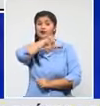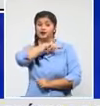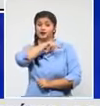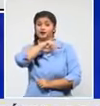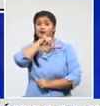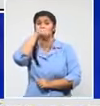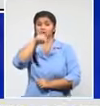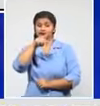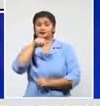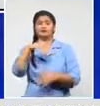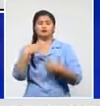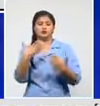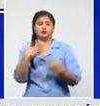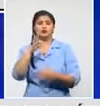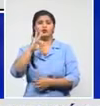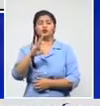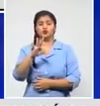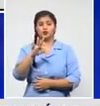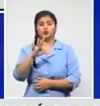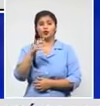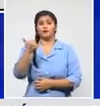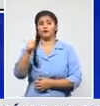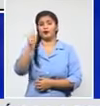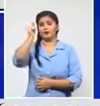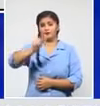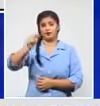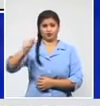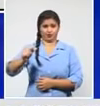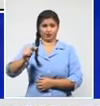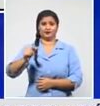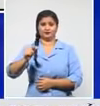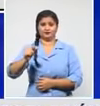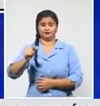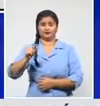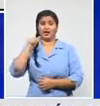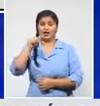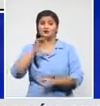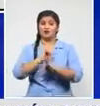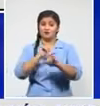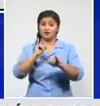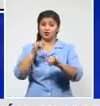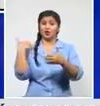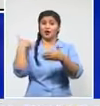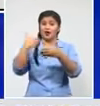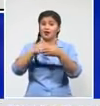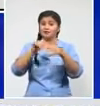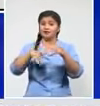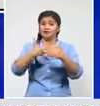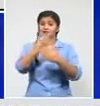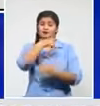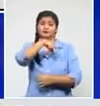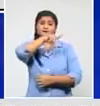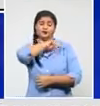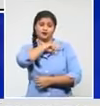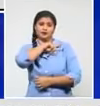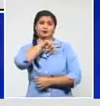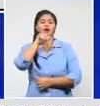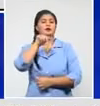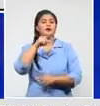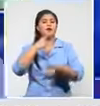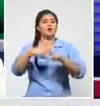diagnosticado 810 casos. Si acompañamos de esto, de la